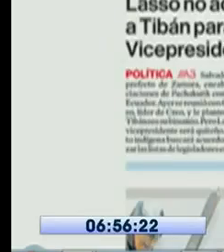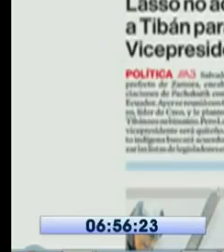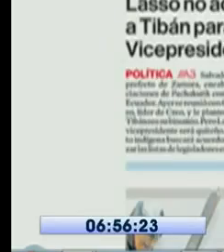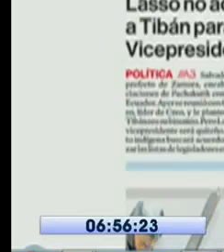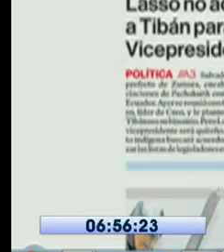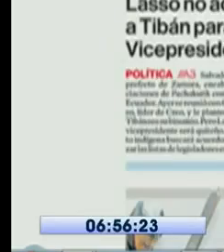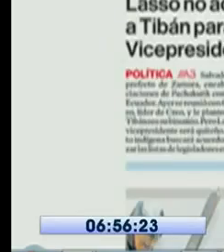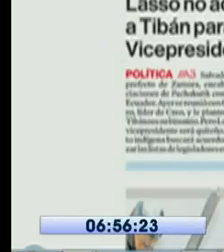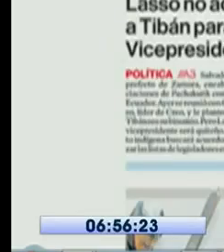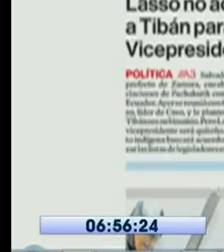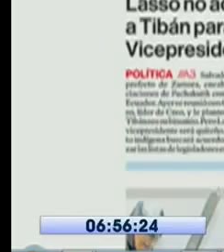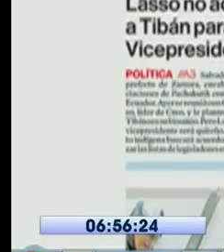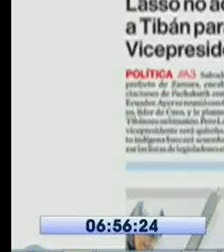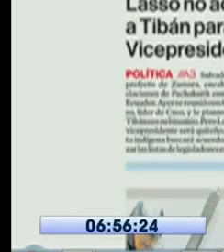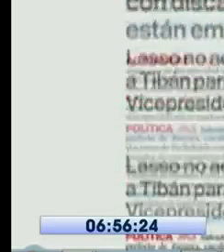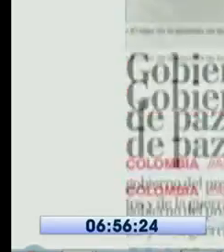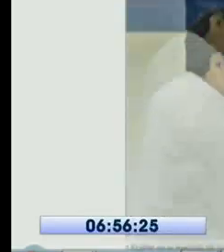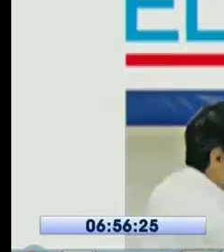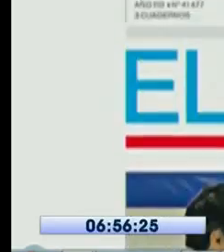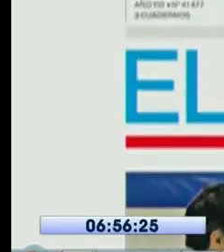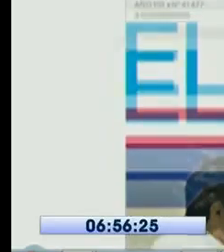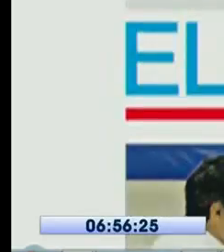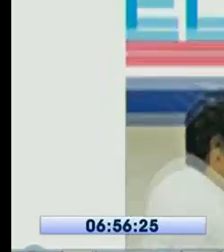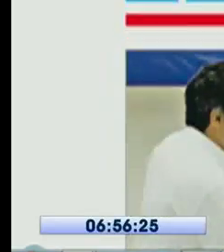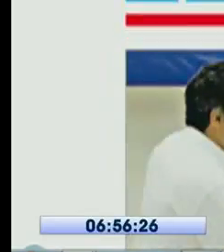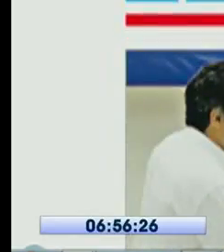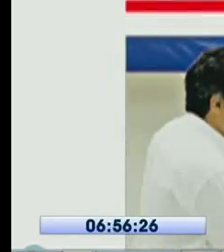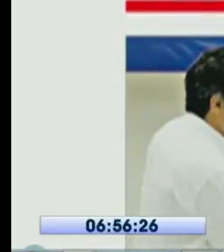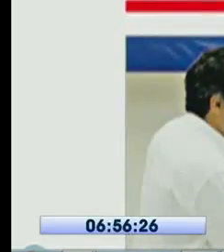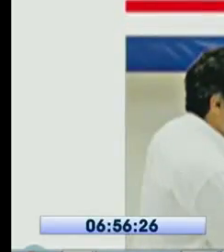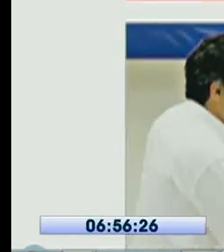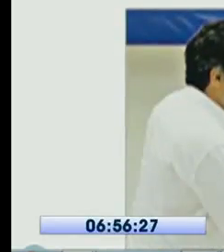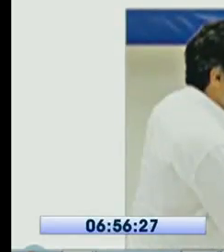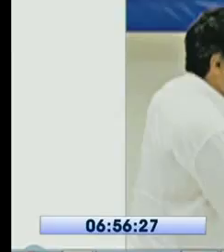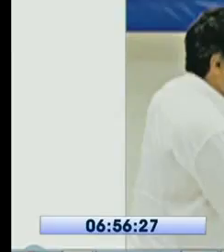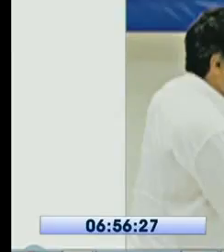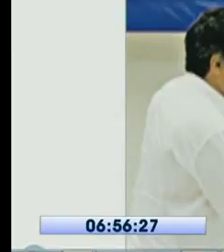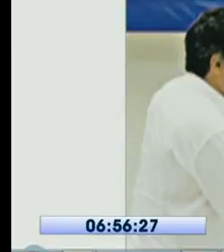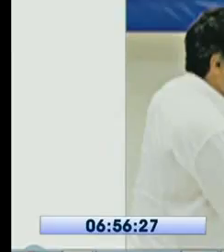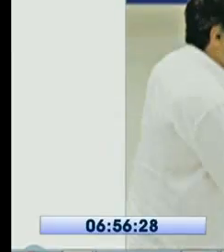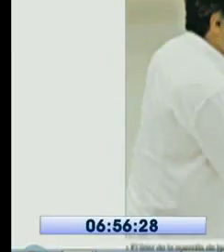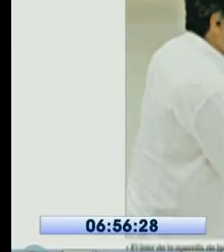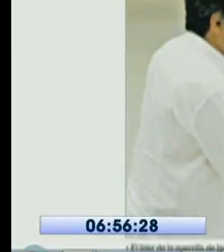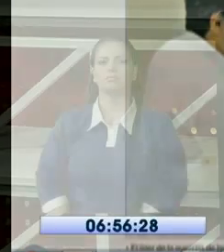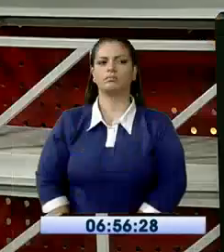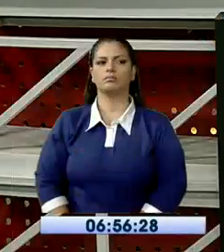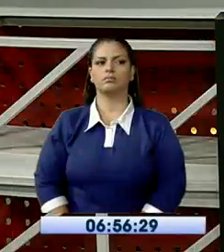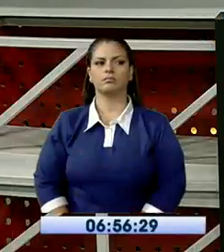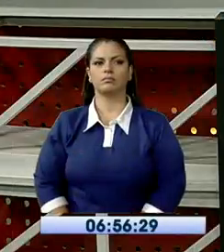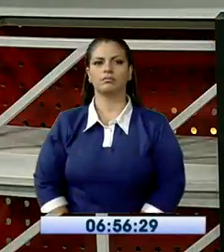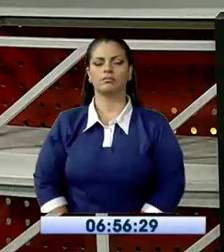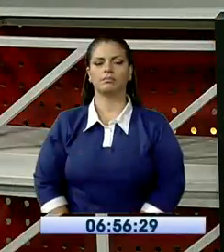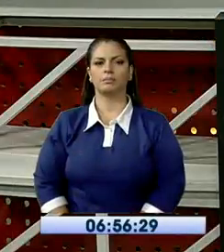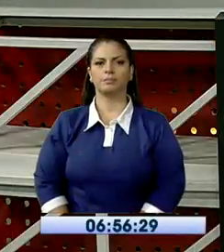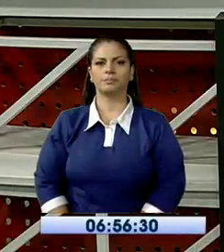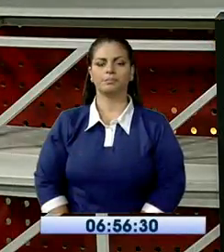pocos frutos hasta hoy. Todo esto y más es lo que destaca en su portada Diario El Comercio.